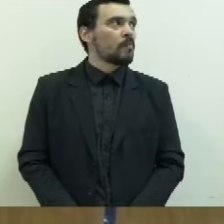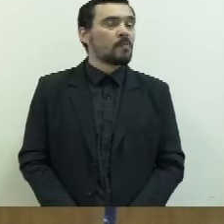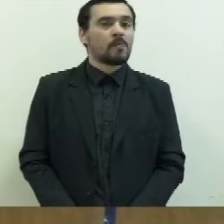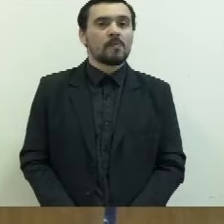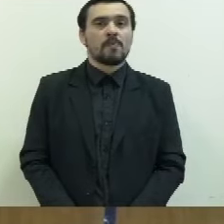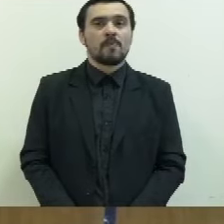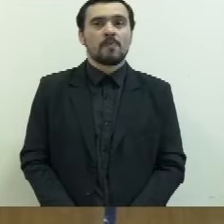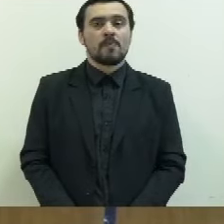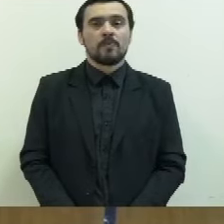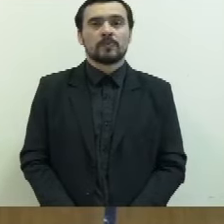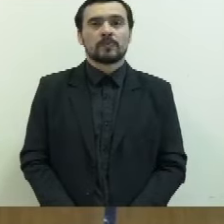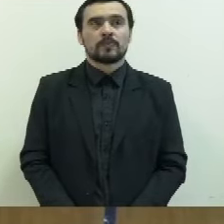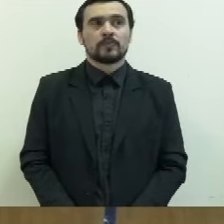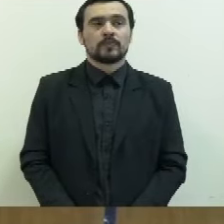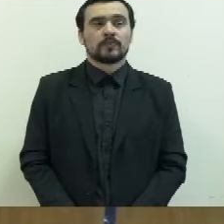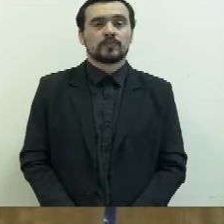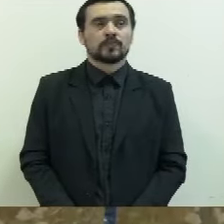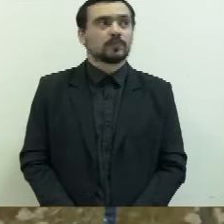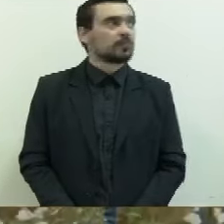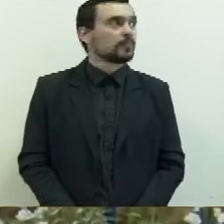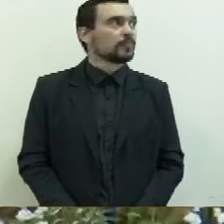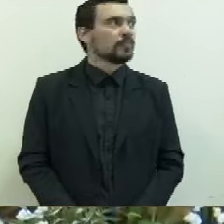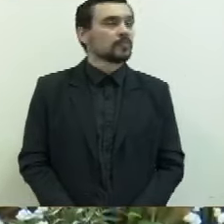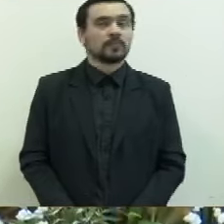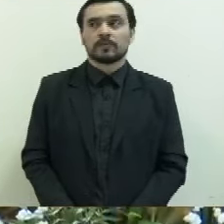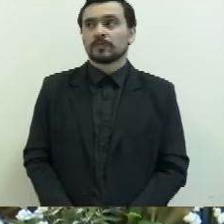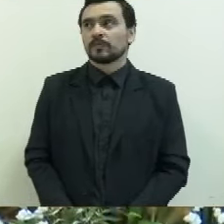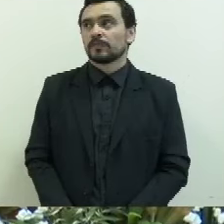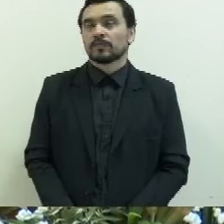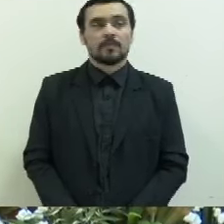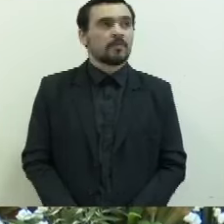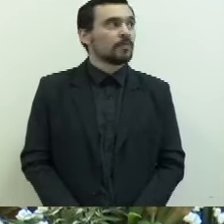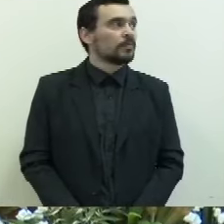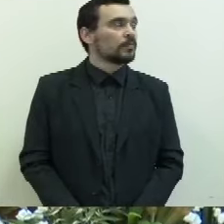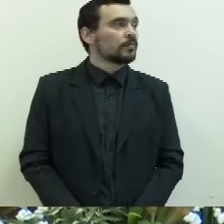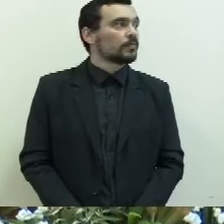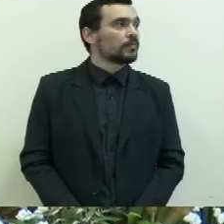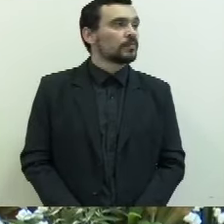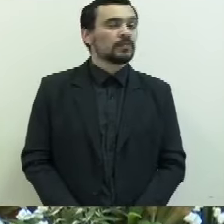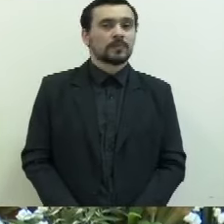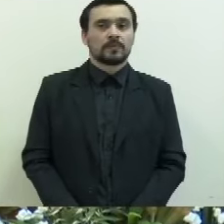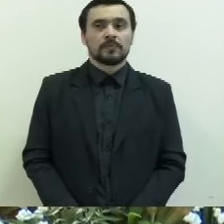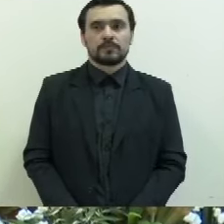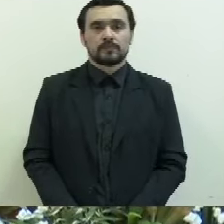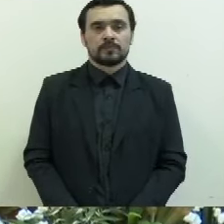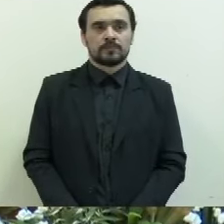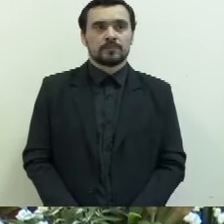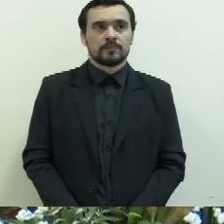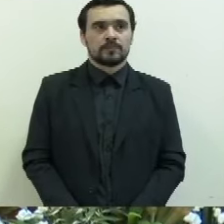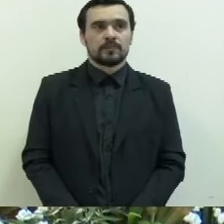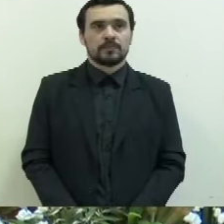presenta ilimitado de oportunidades para el Paraguay, ese gigante que está resurgiendo brioso en el corazón de